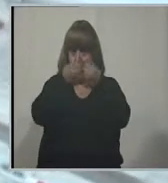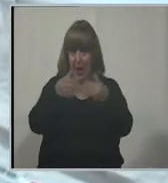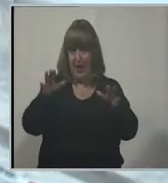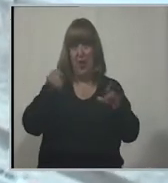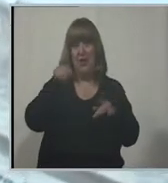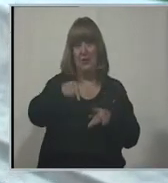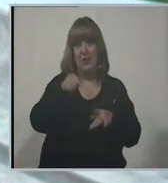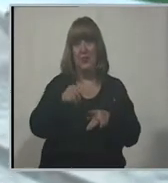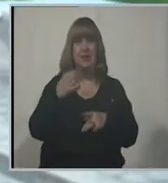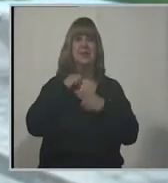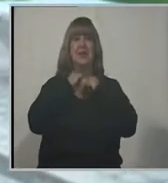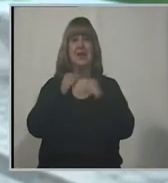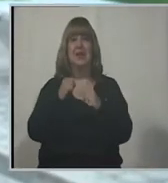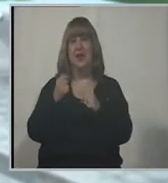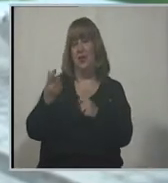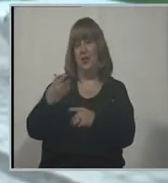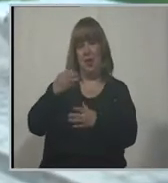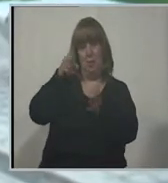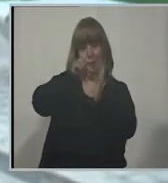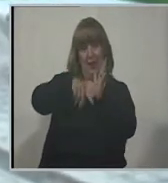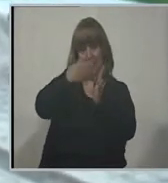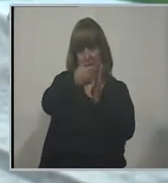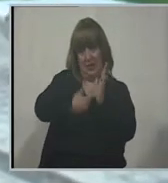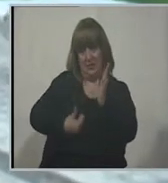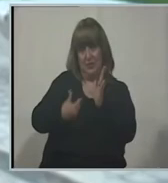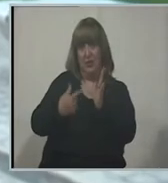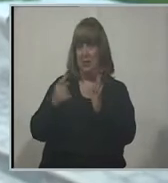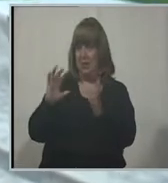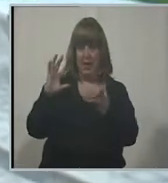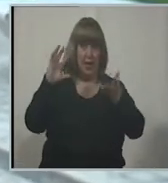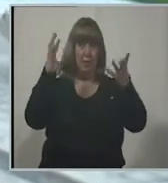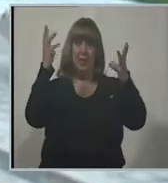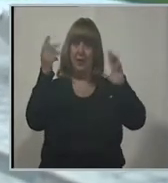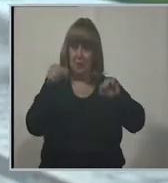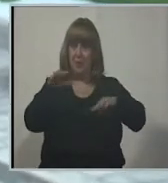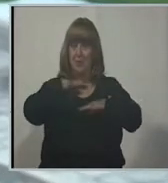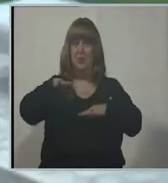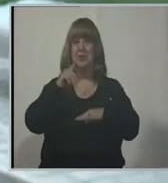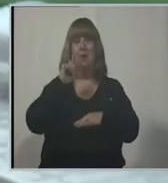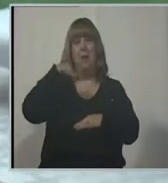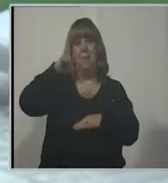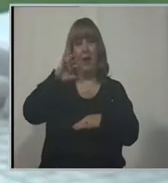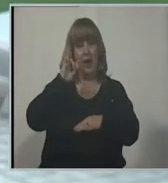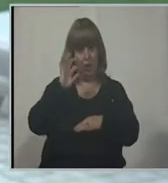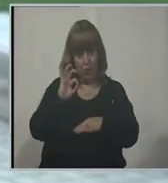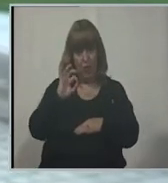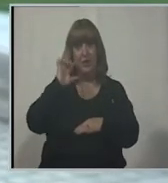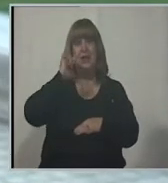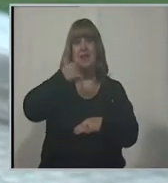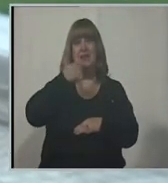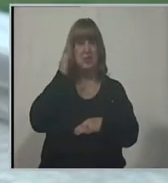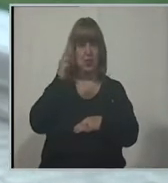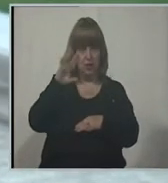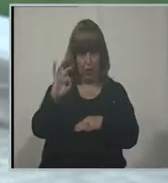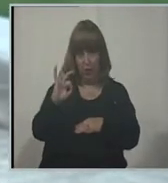inaugurar. Estamos con el secretario de Planificación, Infraestructura y Ambiente de Capital, Marius Gro, y es así, el 25 de mayo ya